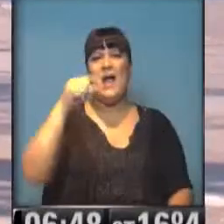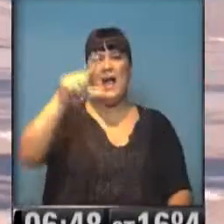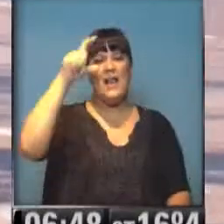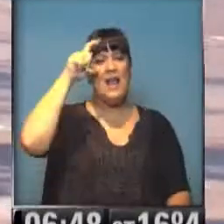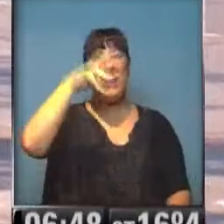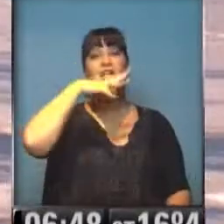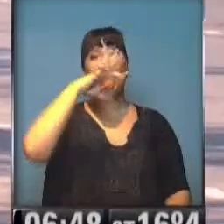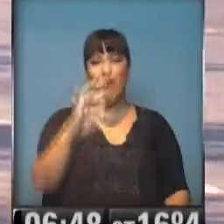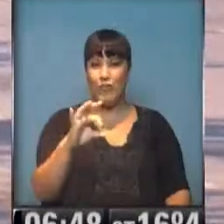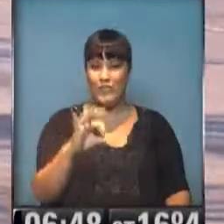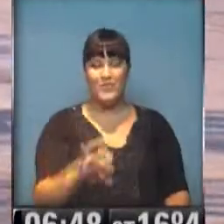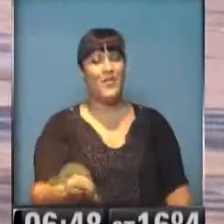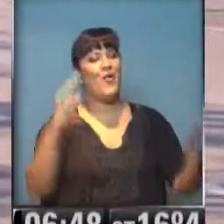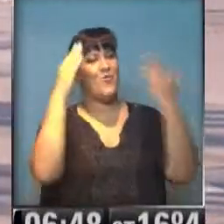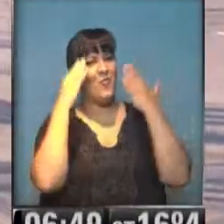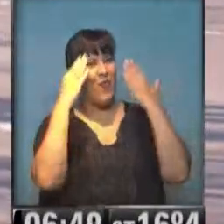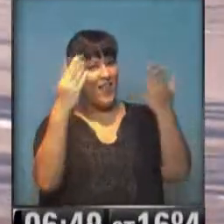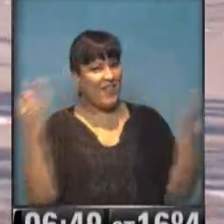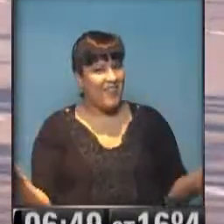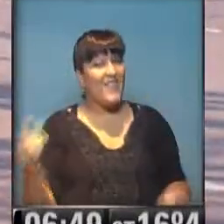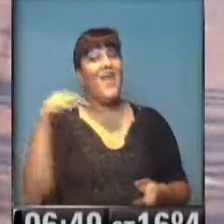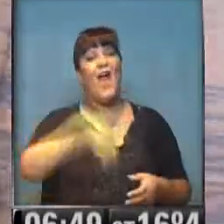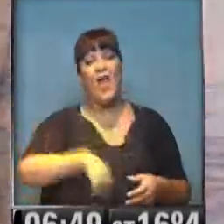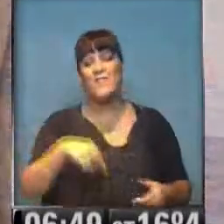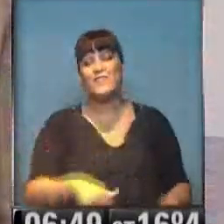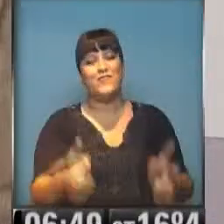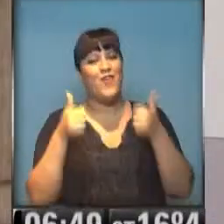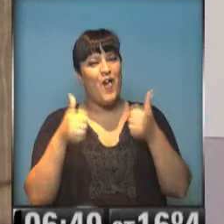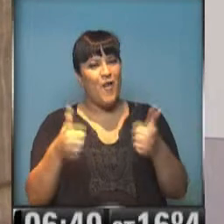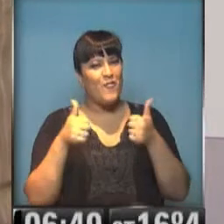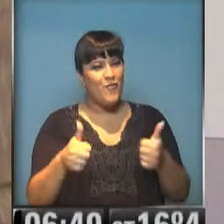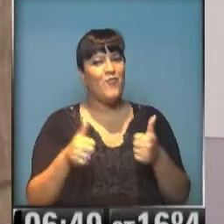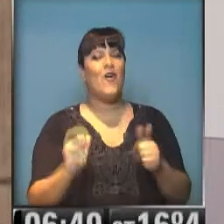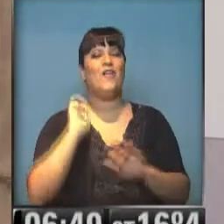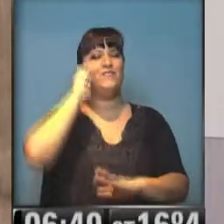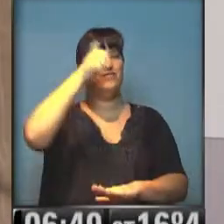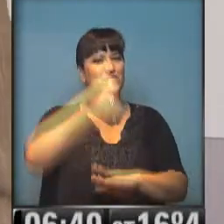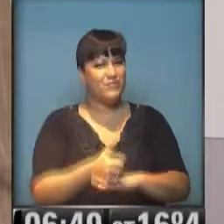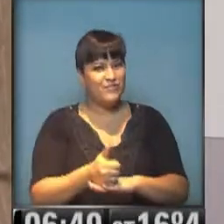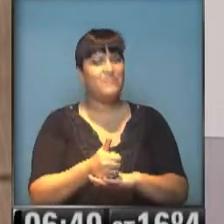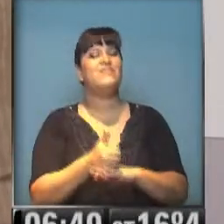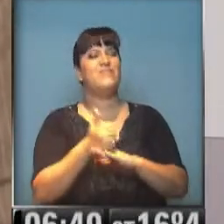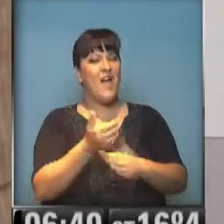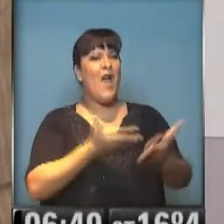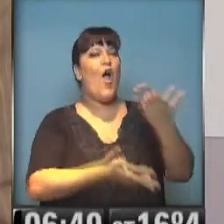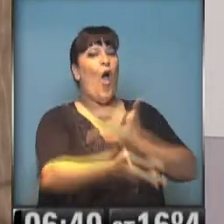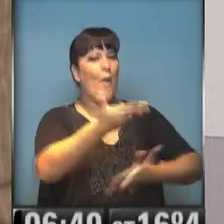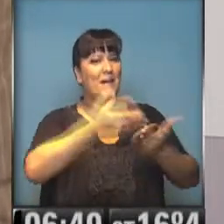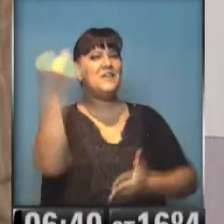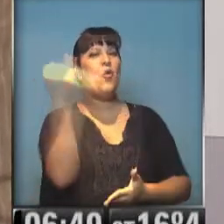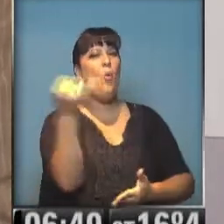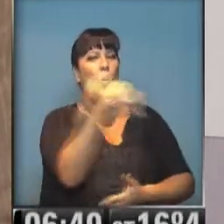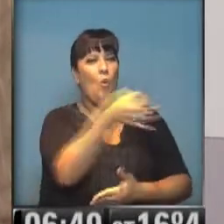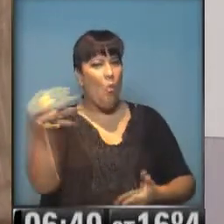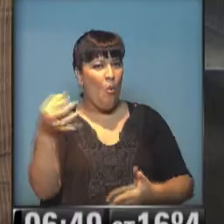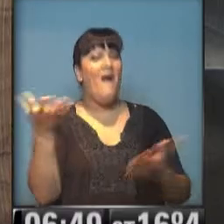Muy buenos días, Nadia. Qué bueno volver a tener estos momentos de compartir jueves por la mañana